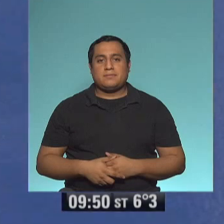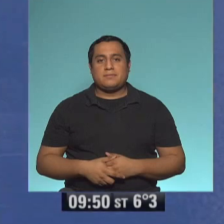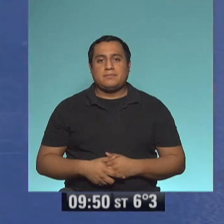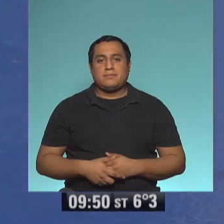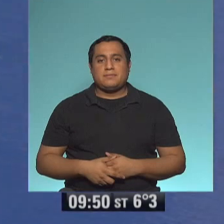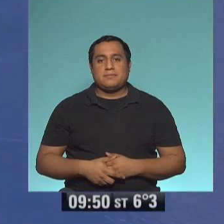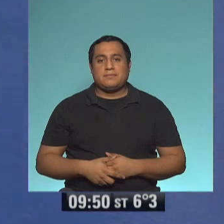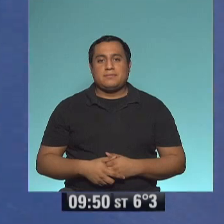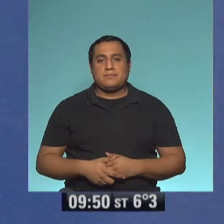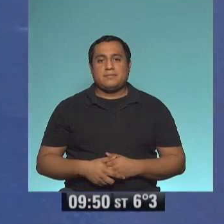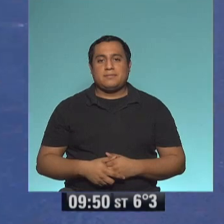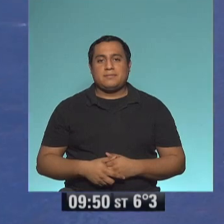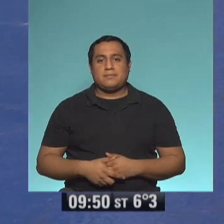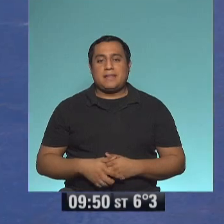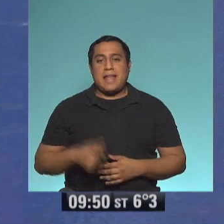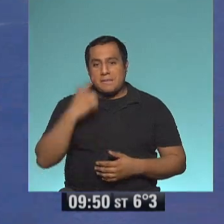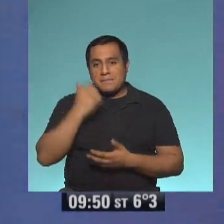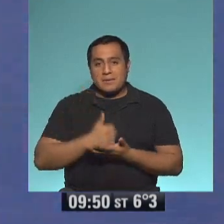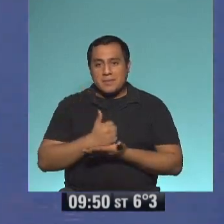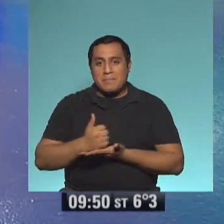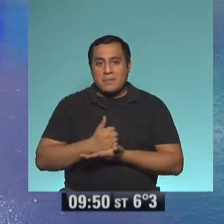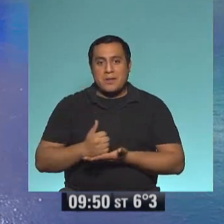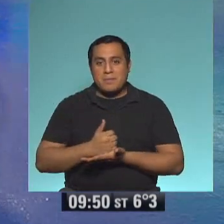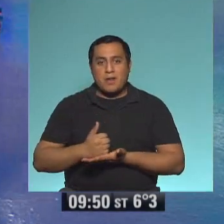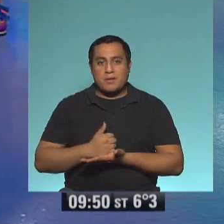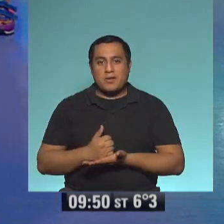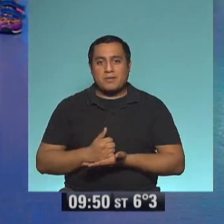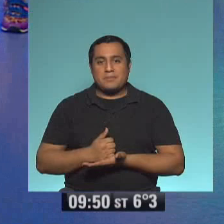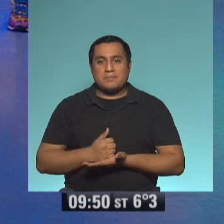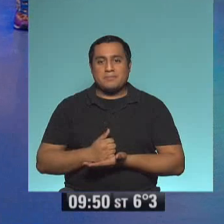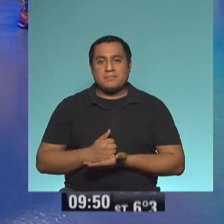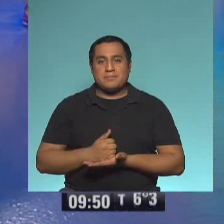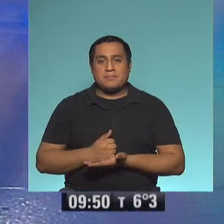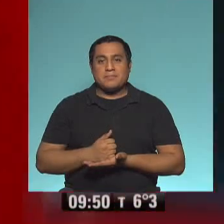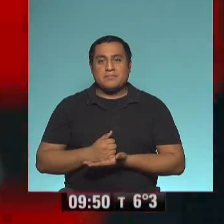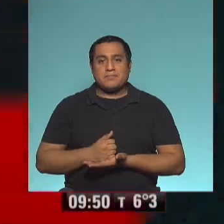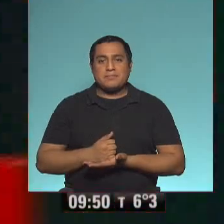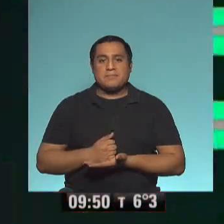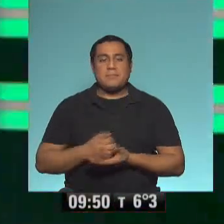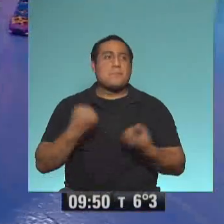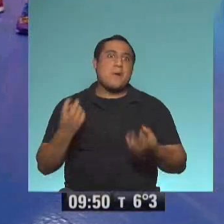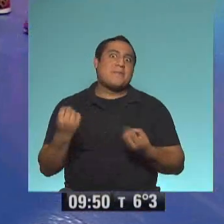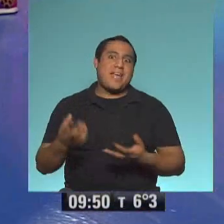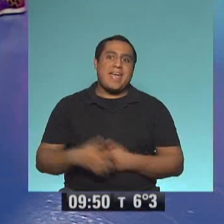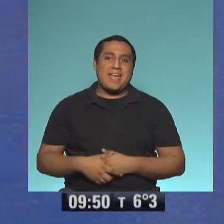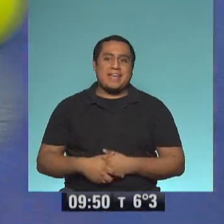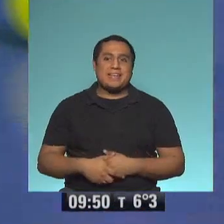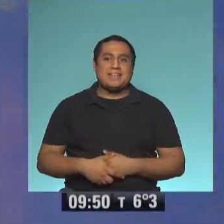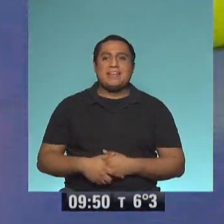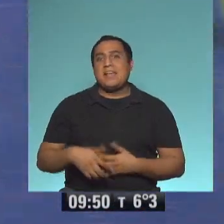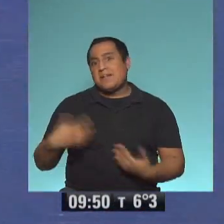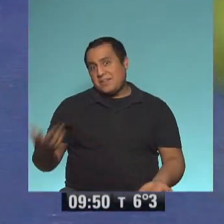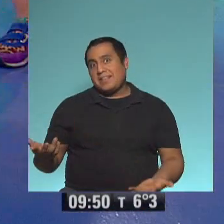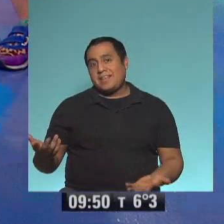salga, vamos que llega, salga vamos pelota, que llega. Dale que te espero, dale que te espero. Salga dale que te espero, dale que te espero. Dale que te espero, muy bien. ¿Viste? ¿Viste que nunca se